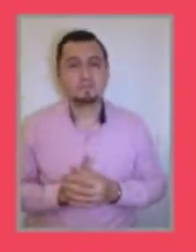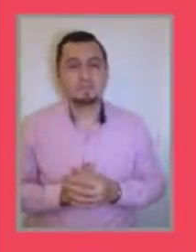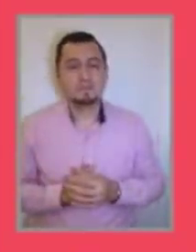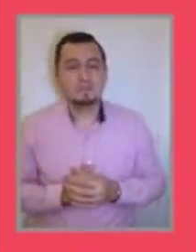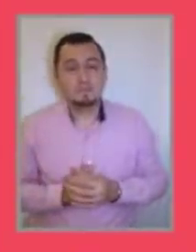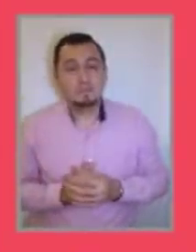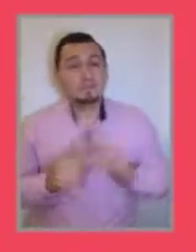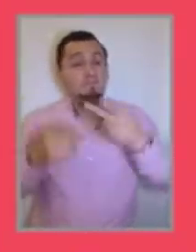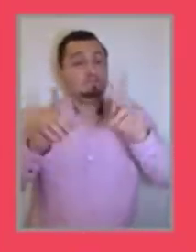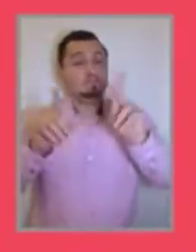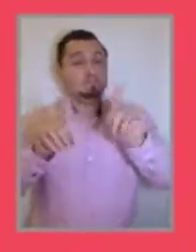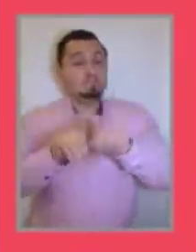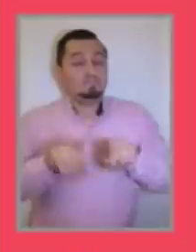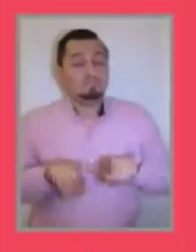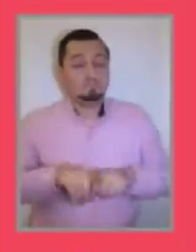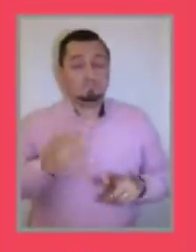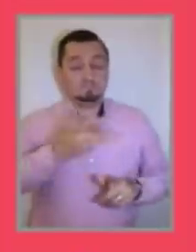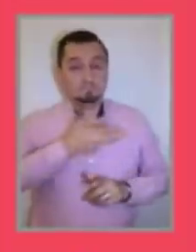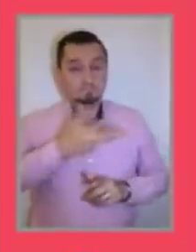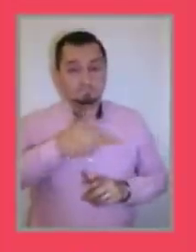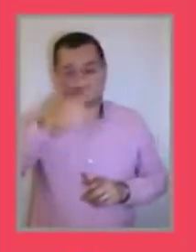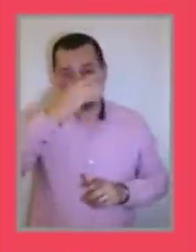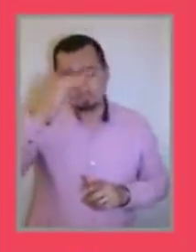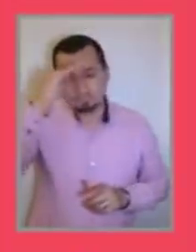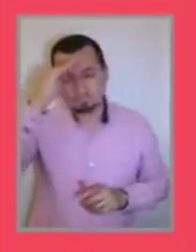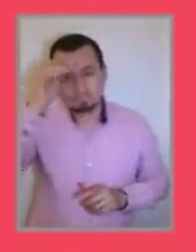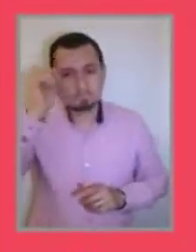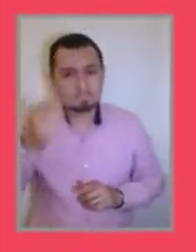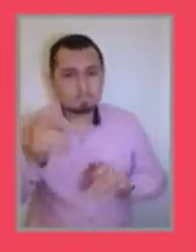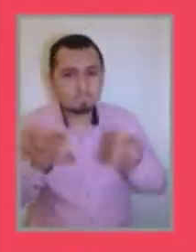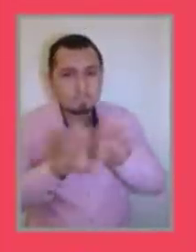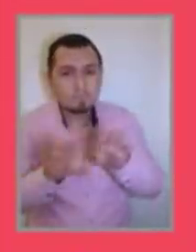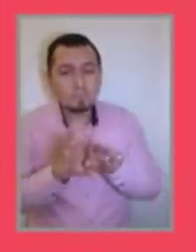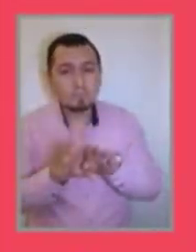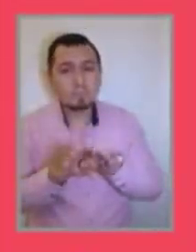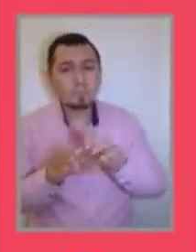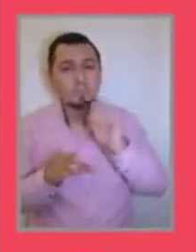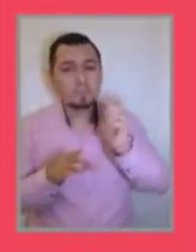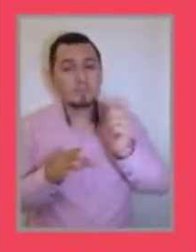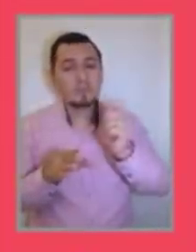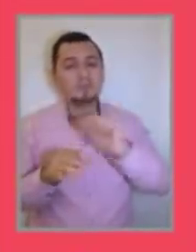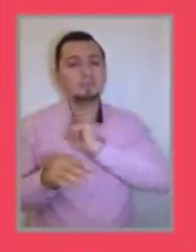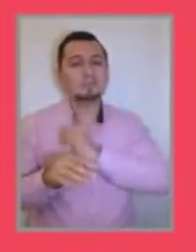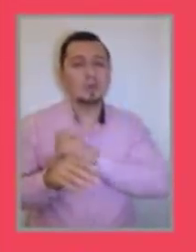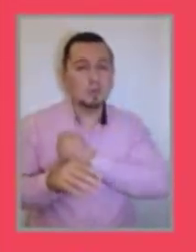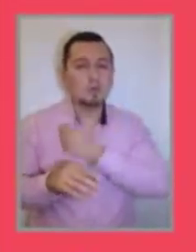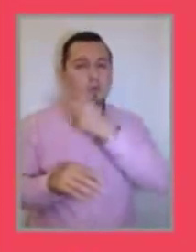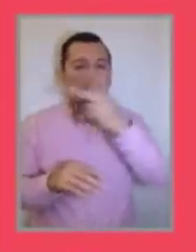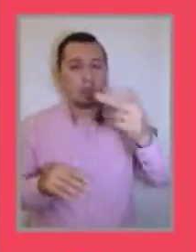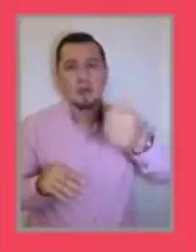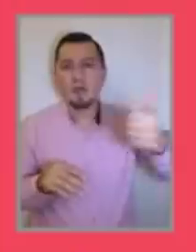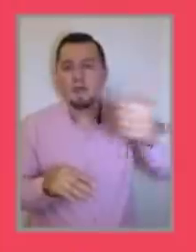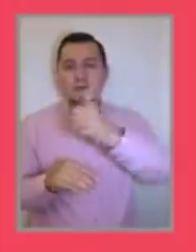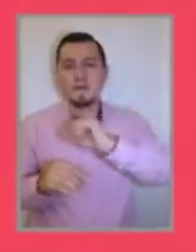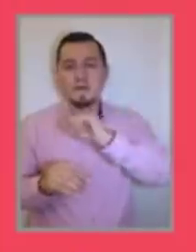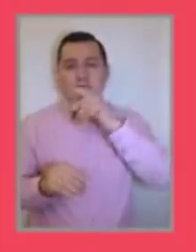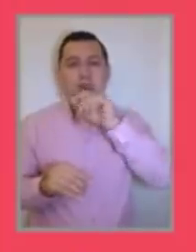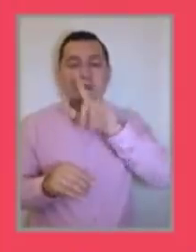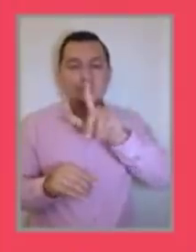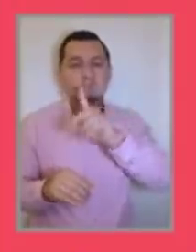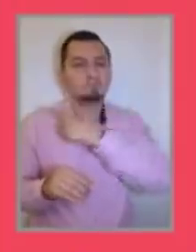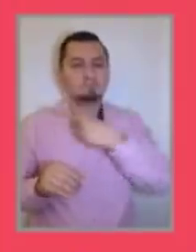porque tenemos que tener claridad de cuál es la situación en materia de salud de cada maestro de Jalisco para poder precisamente